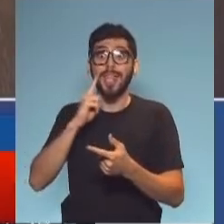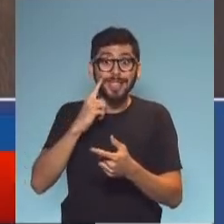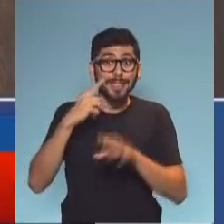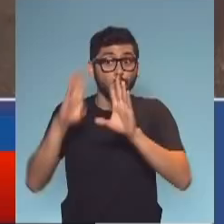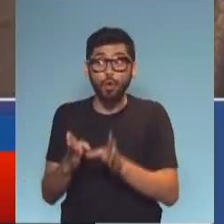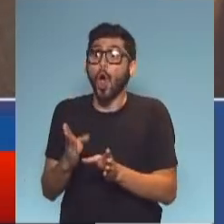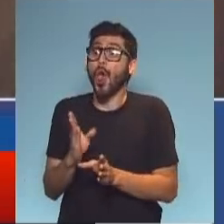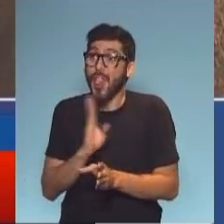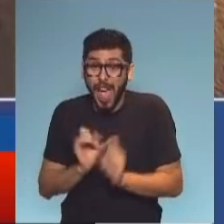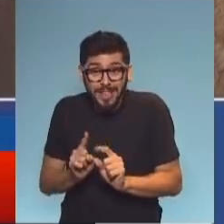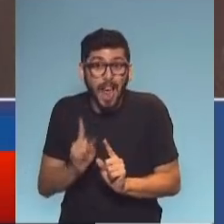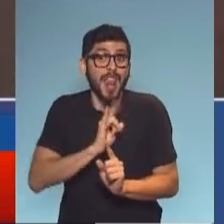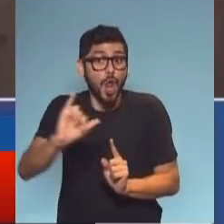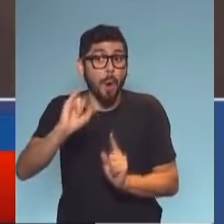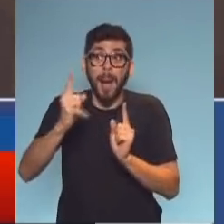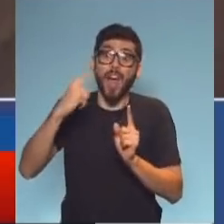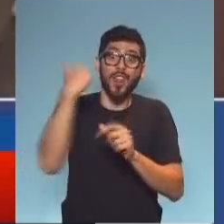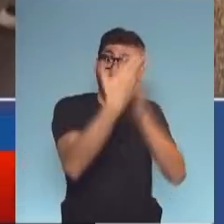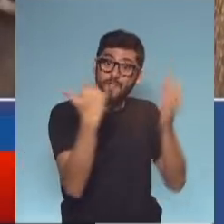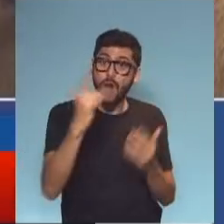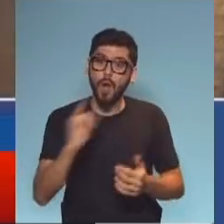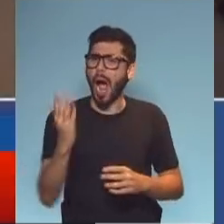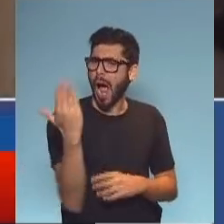como internacionales. Hace 2 meses,